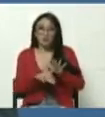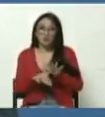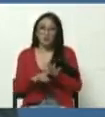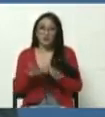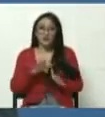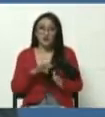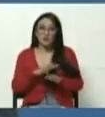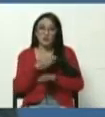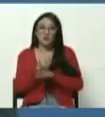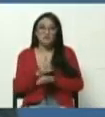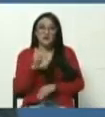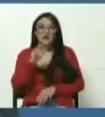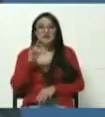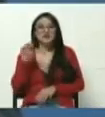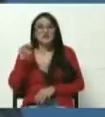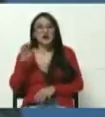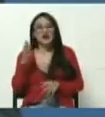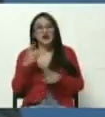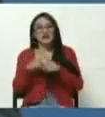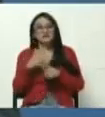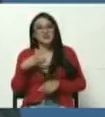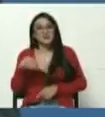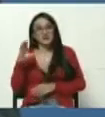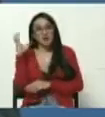Iván Duque y Leopoldo López y Guaidó.